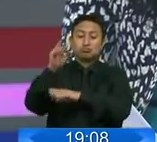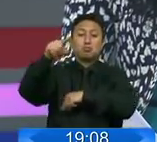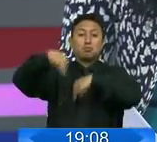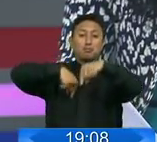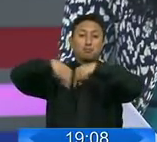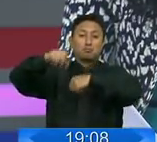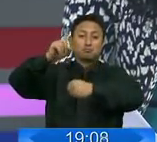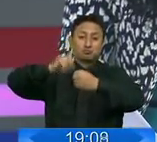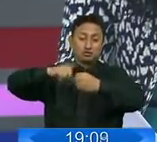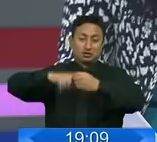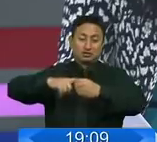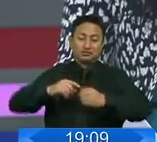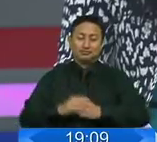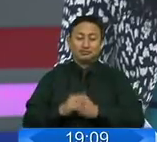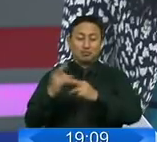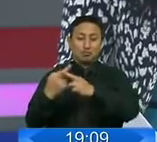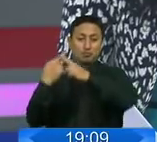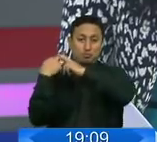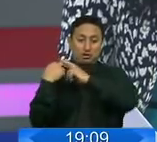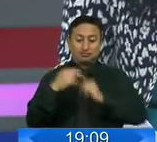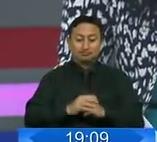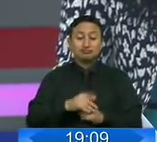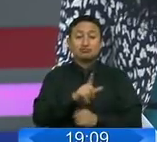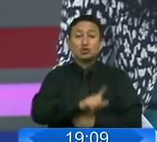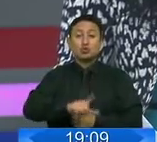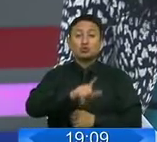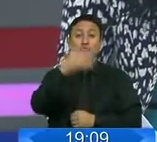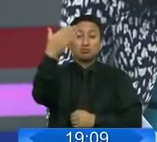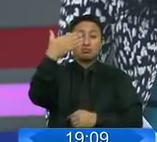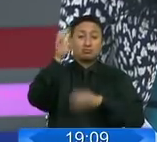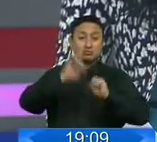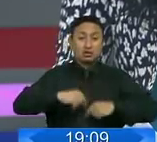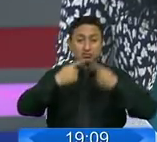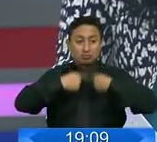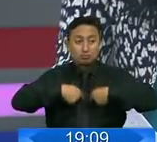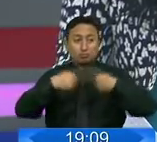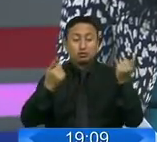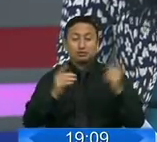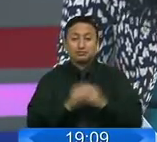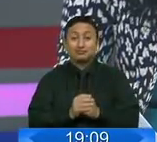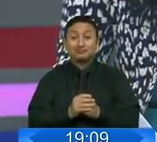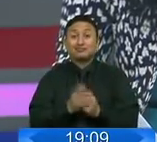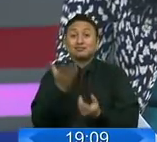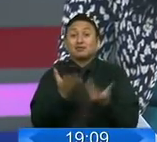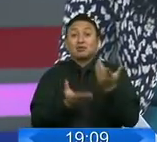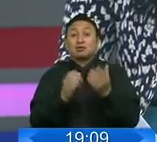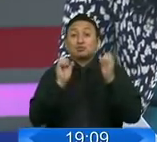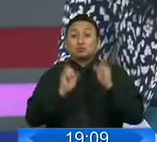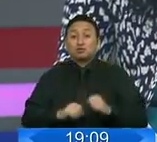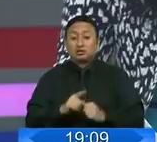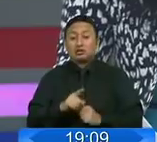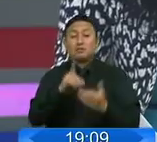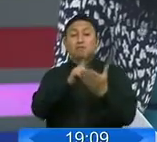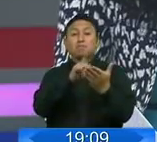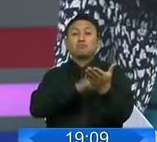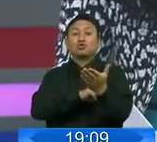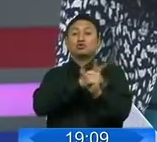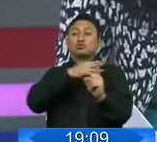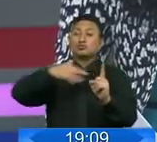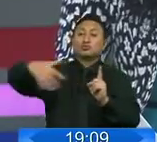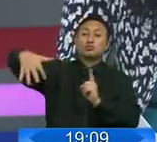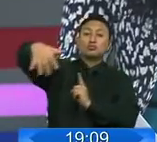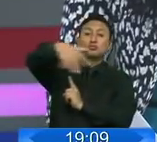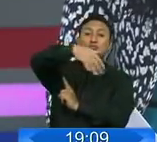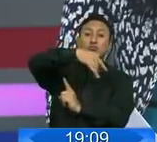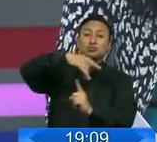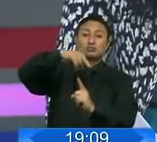Distrito Metropolitano. Este lunes el alcalde también informó sobre la posibilidad de implementar un proyecto ambiental de largo alcance